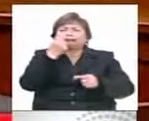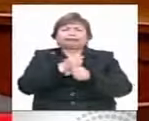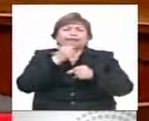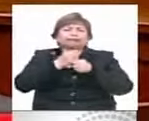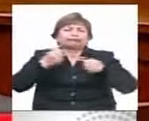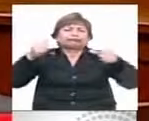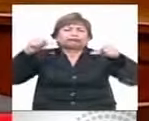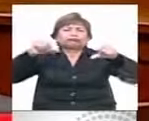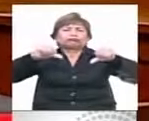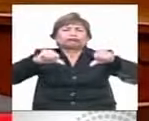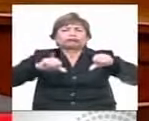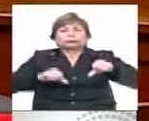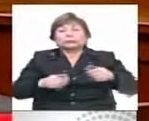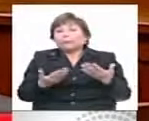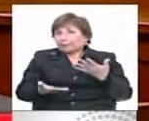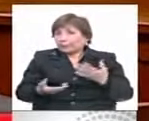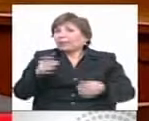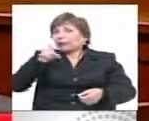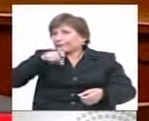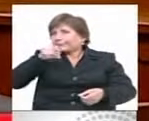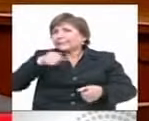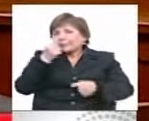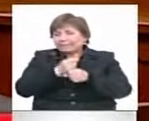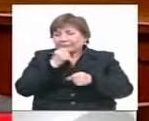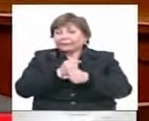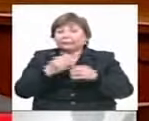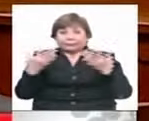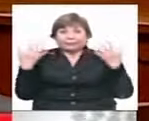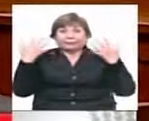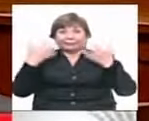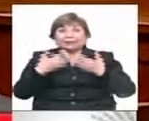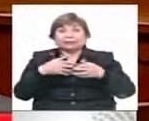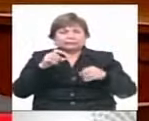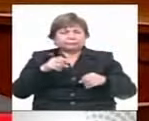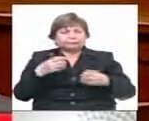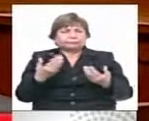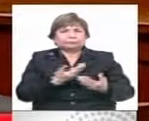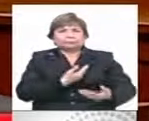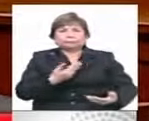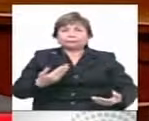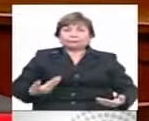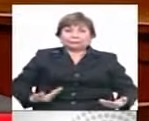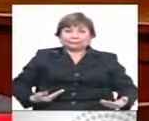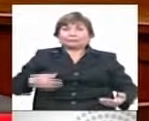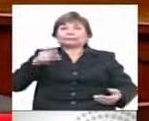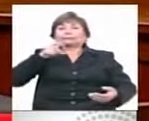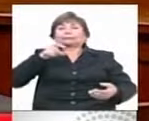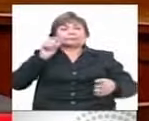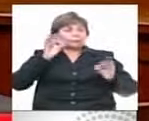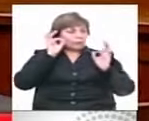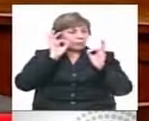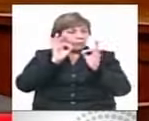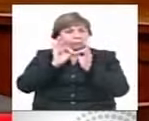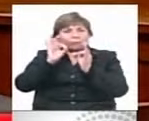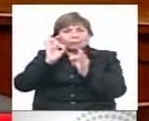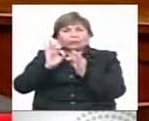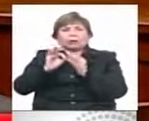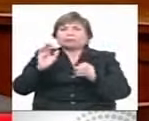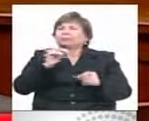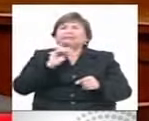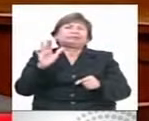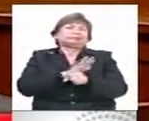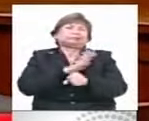Para ello, el trabajo intersectorial y la coordinación intergubernamental son piezas claves, pero